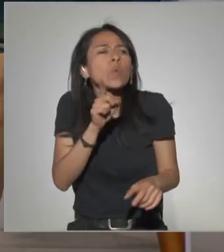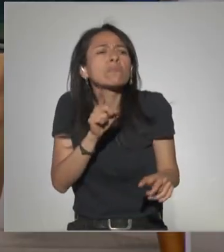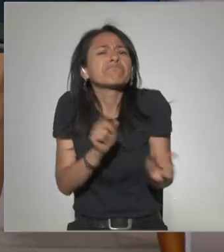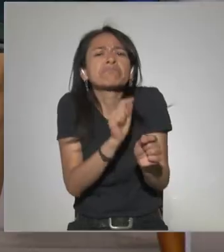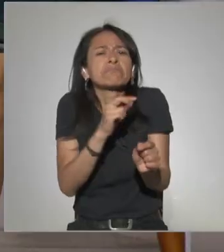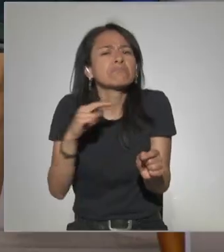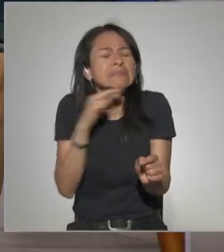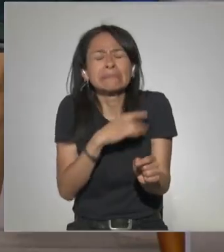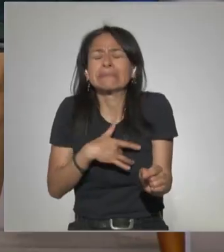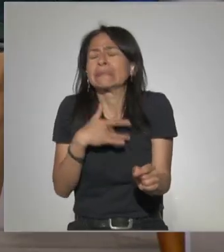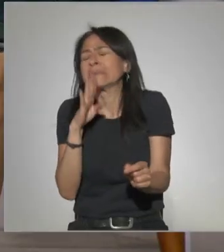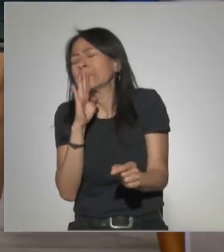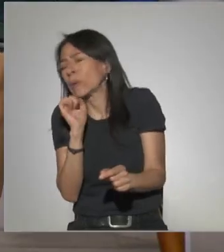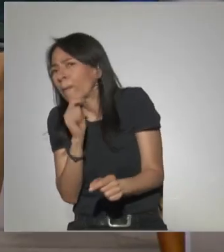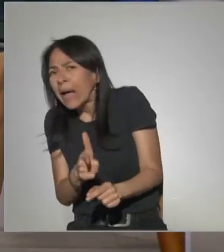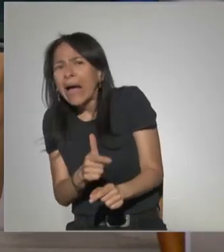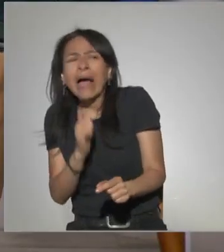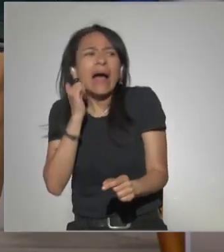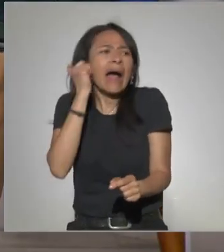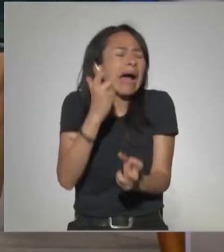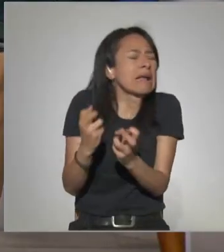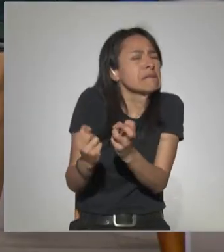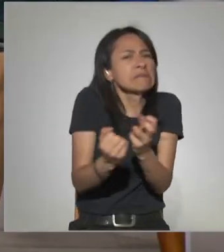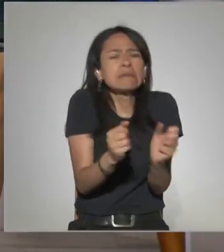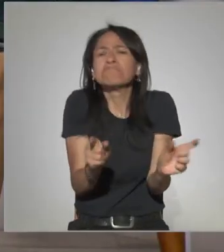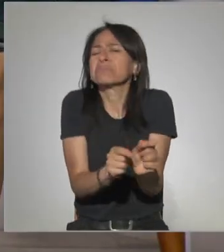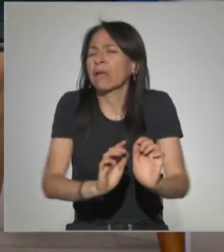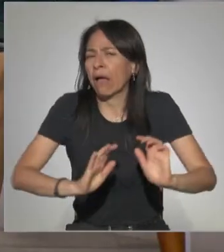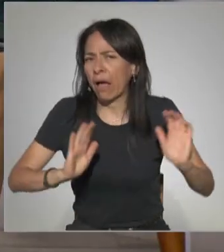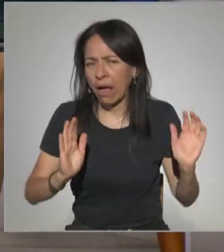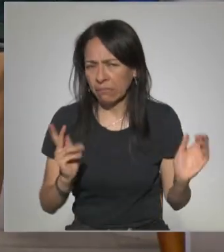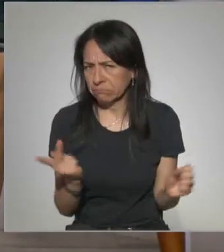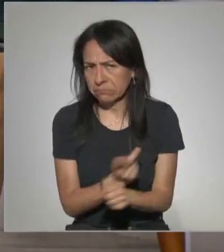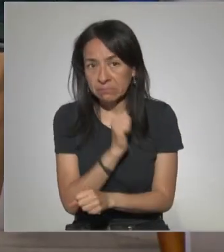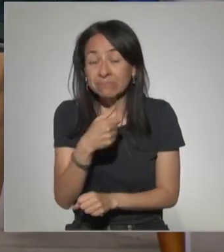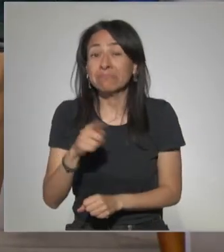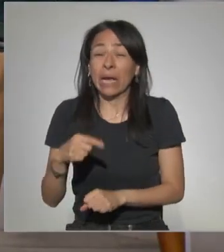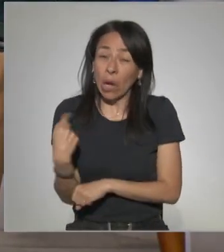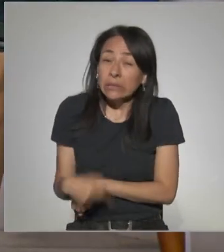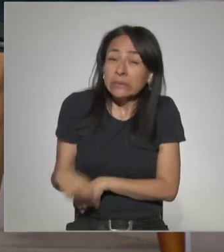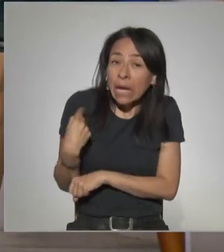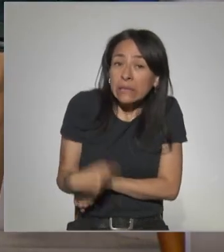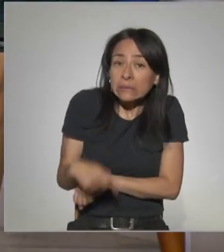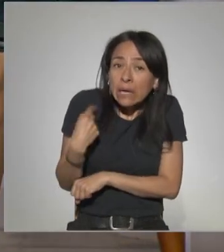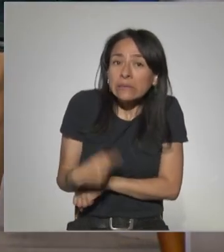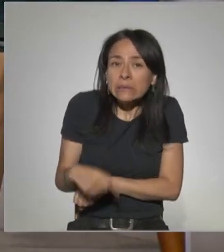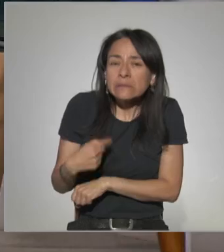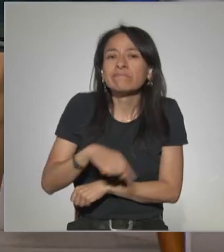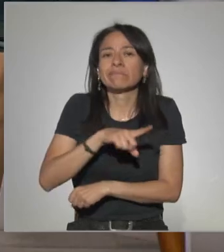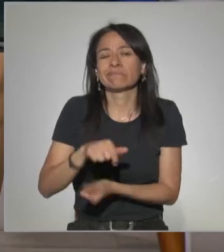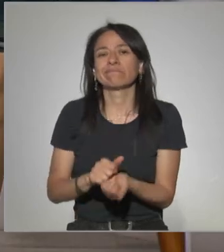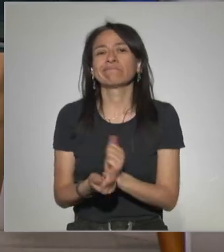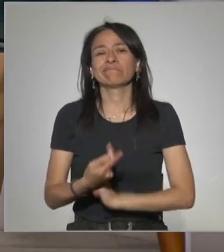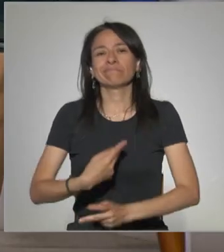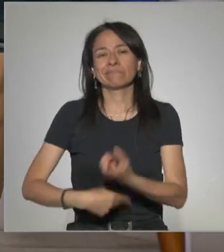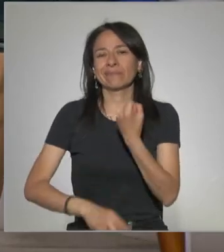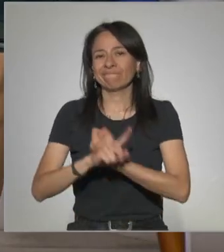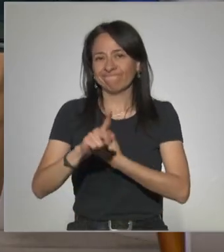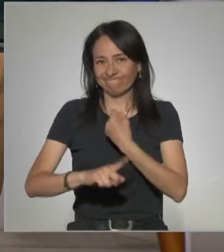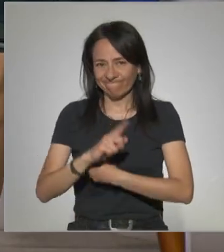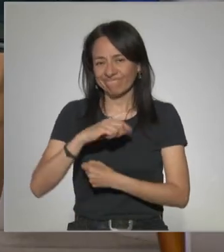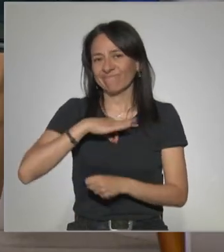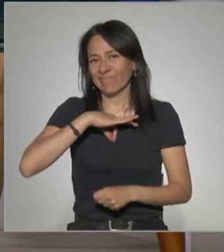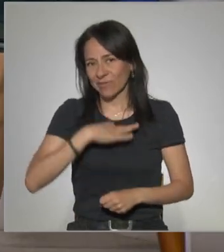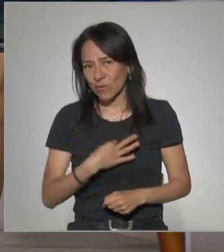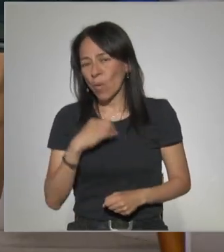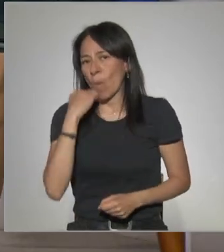porque tuve que reaccionar ante cierto estímulo, pero sí de forma prolongada provoca esta inflamación crónica. Claro, es que